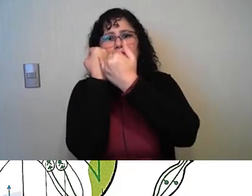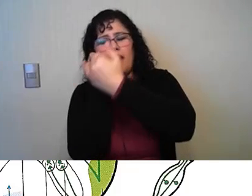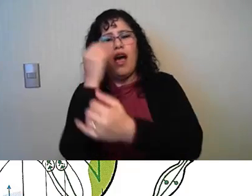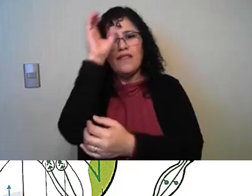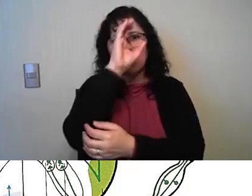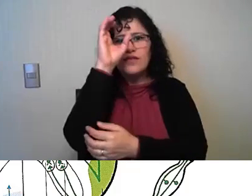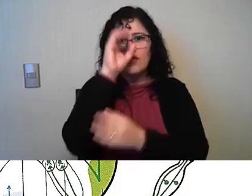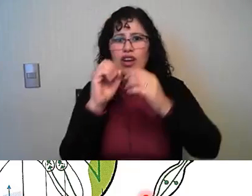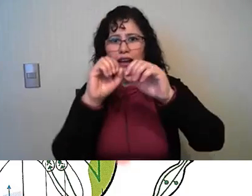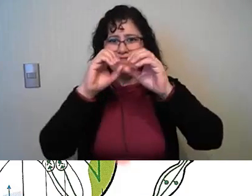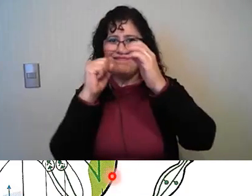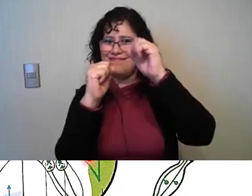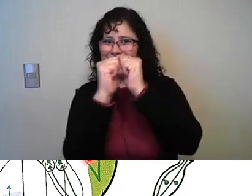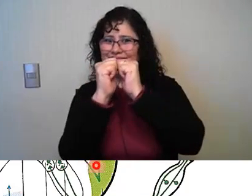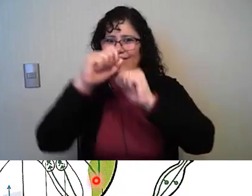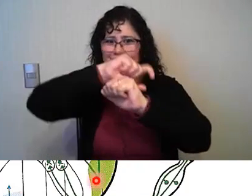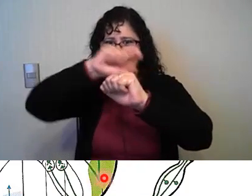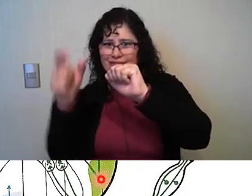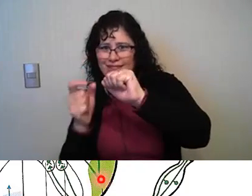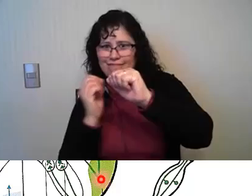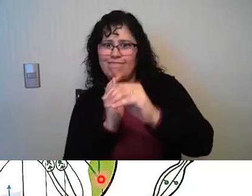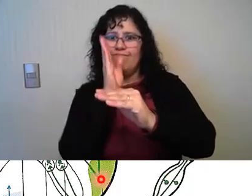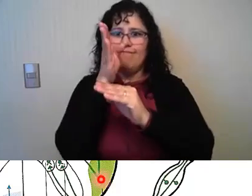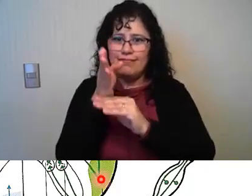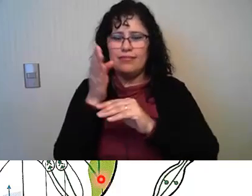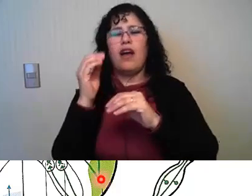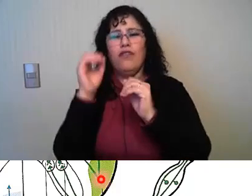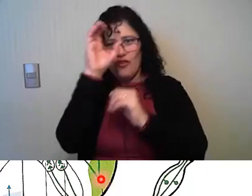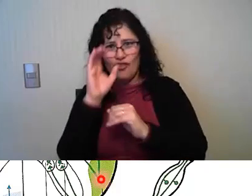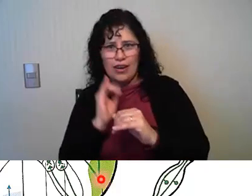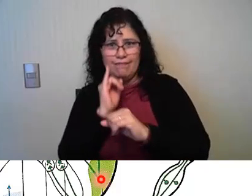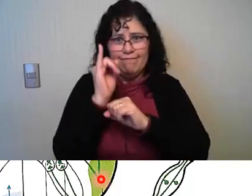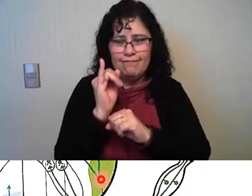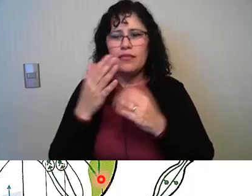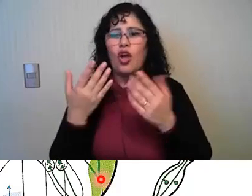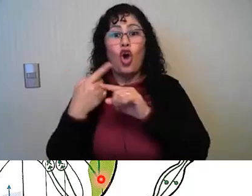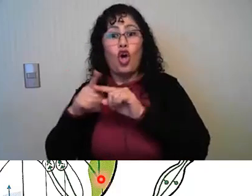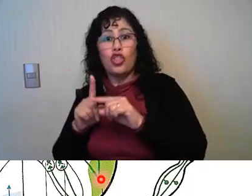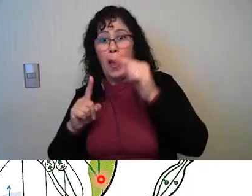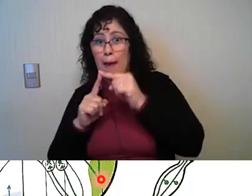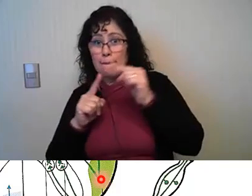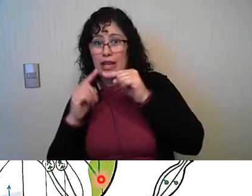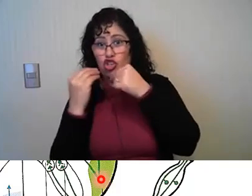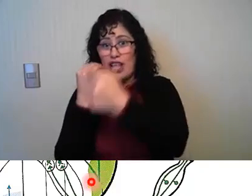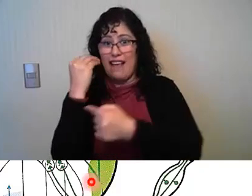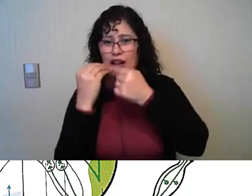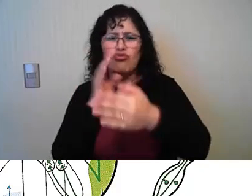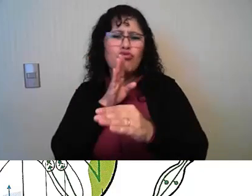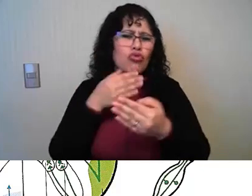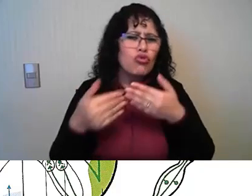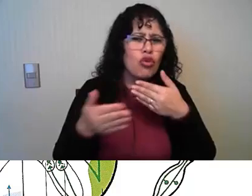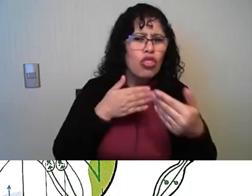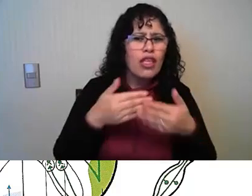corteza cerebral. En cambio, los de los espinocerebelosos van a finalizar en